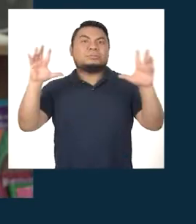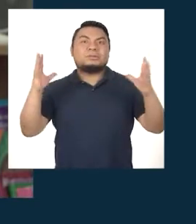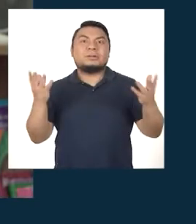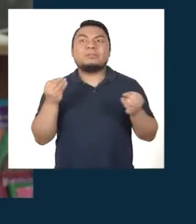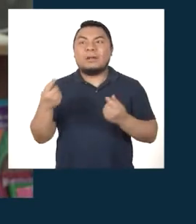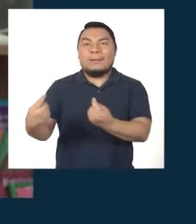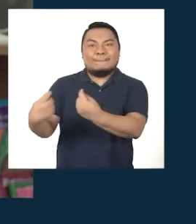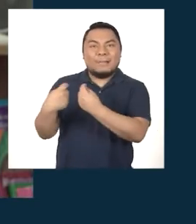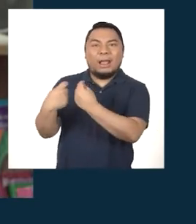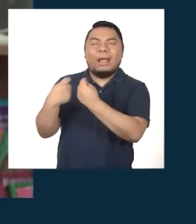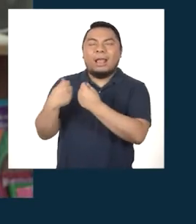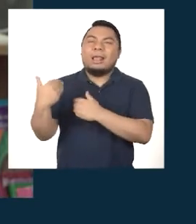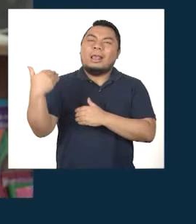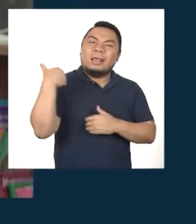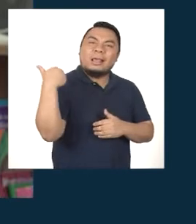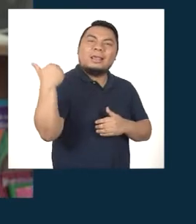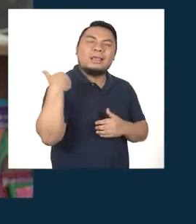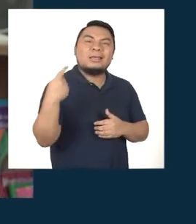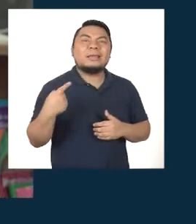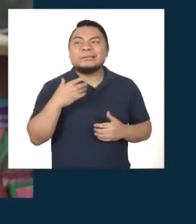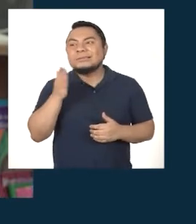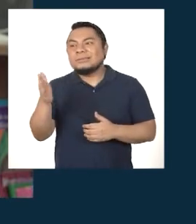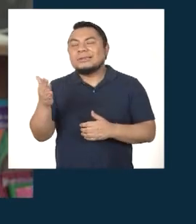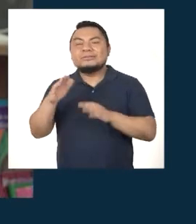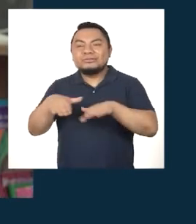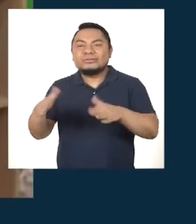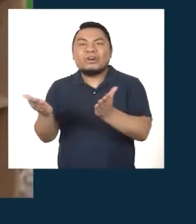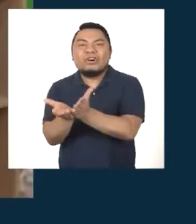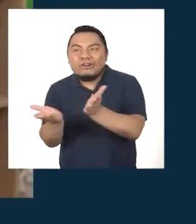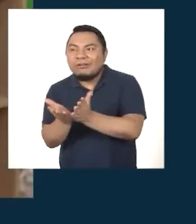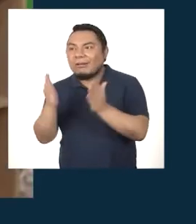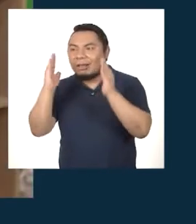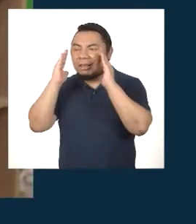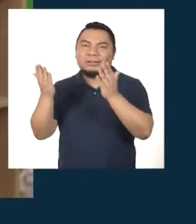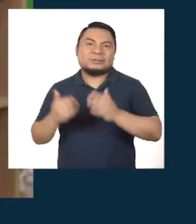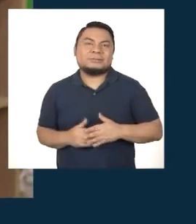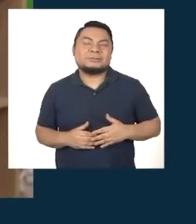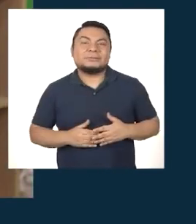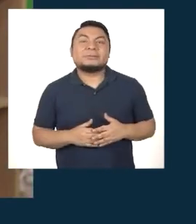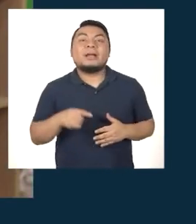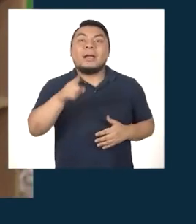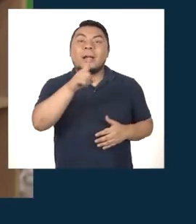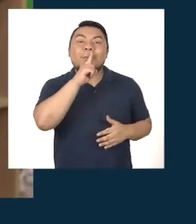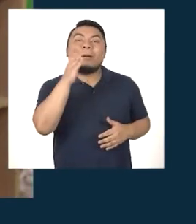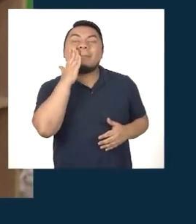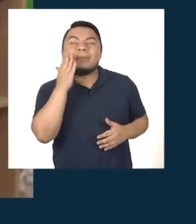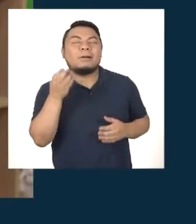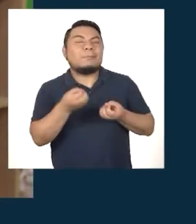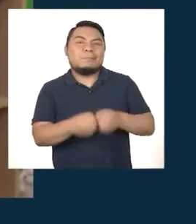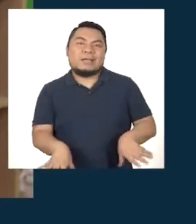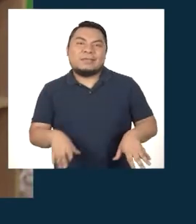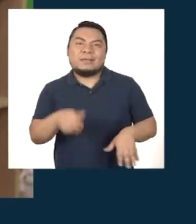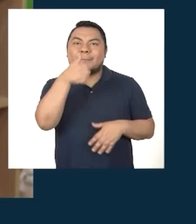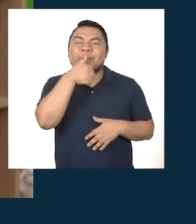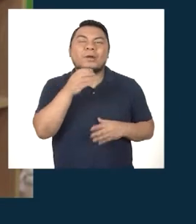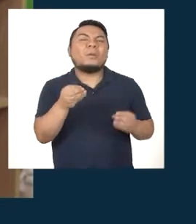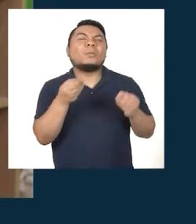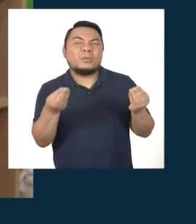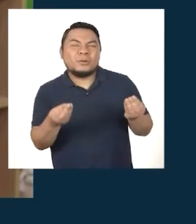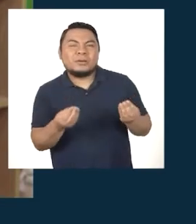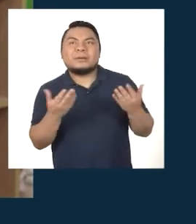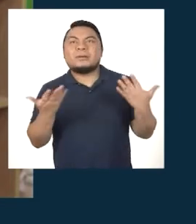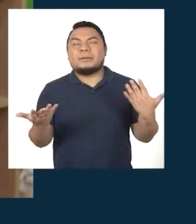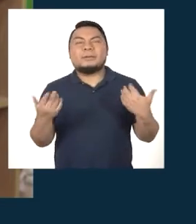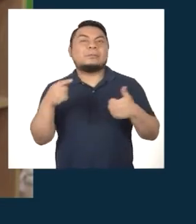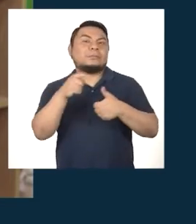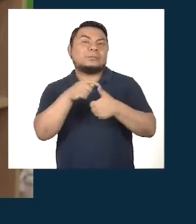la presión de las tareas que tenemos pendientes. Bueno, los padres pueden perder la paciencia por muchos motivos. Entre ellos